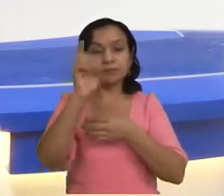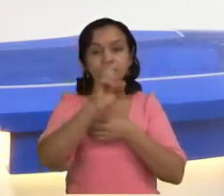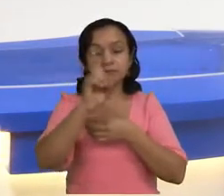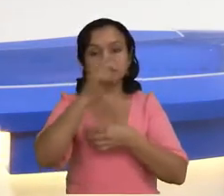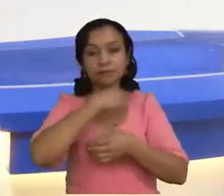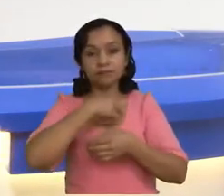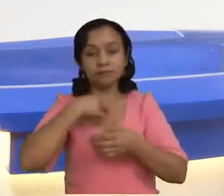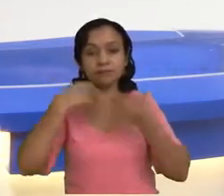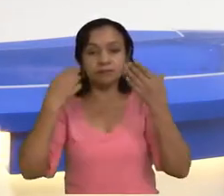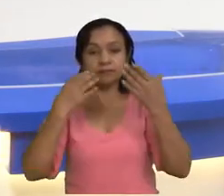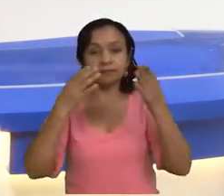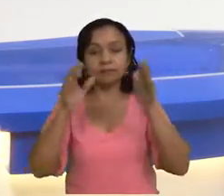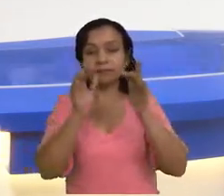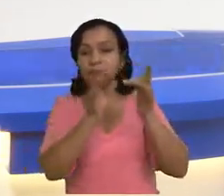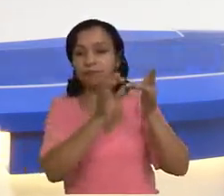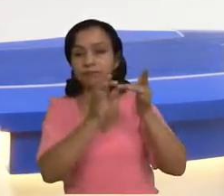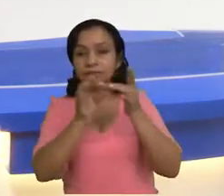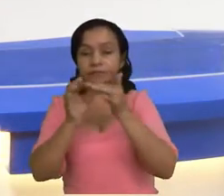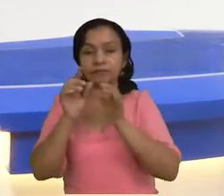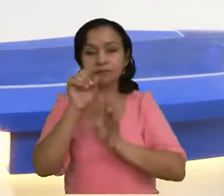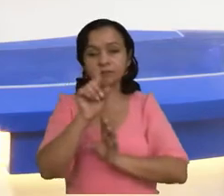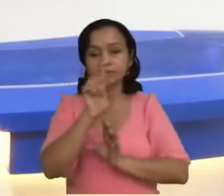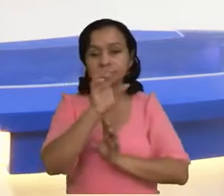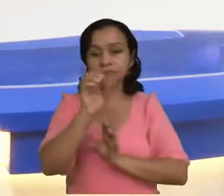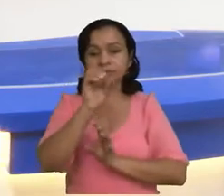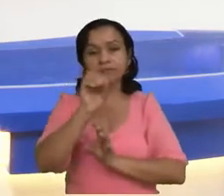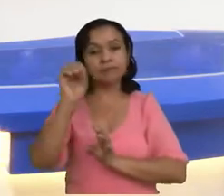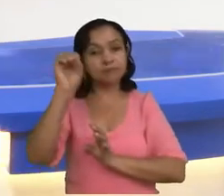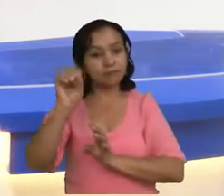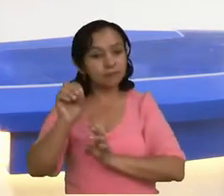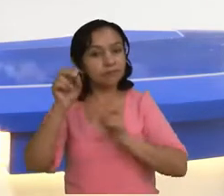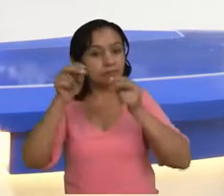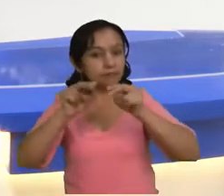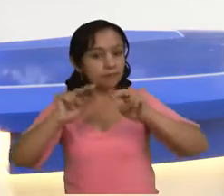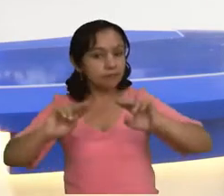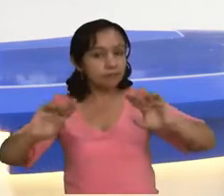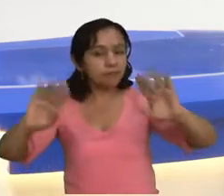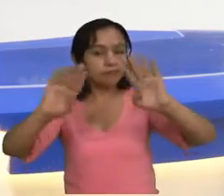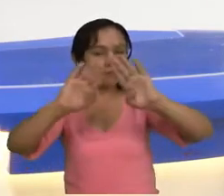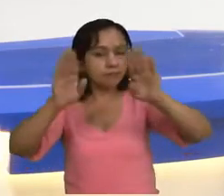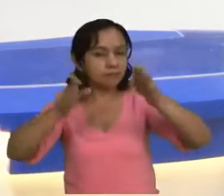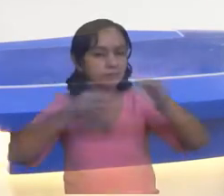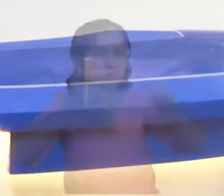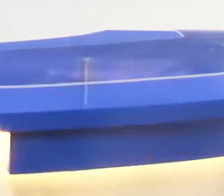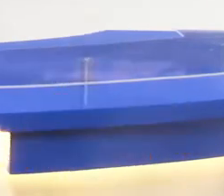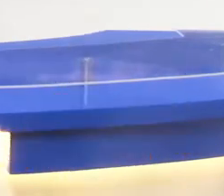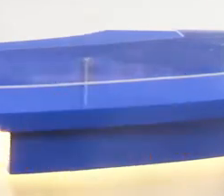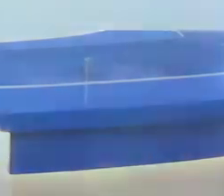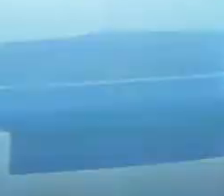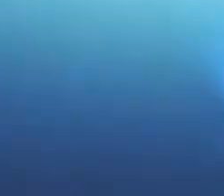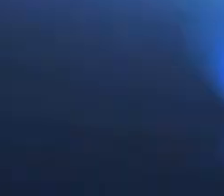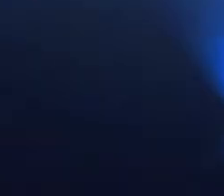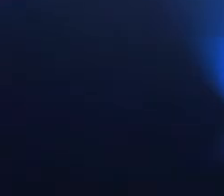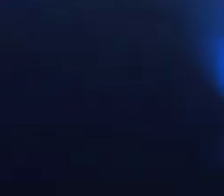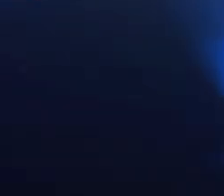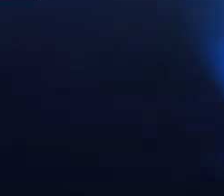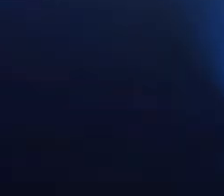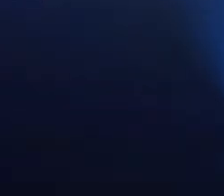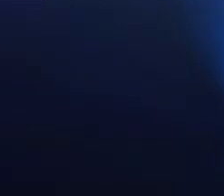ofertarán productos de alta calidad y 100% naturales. Vanessa Paz nos brinda mayor información.